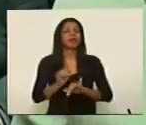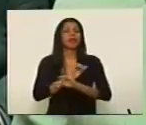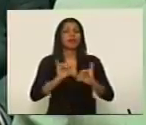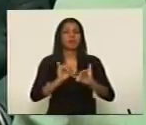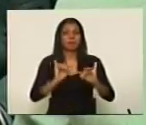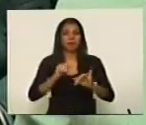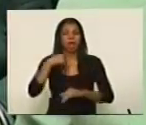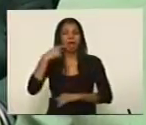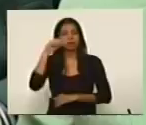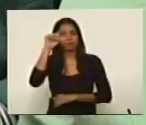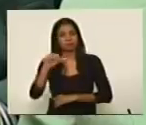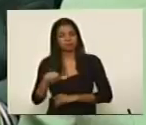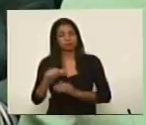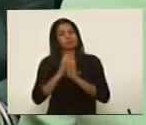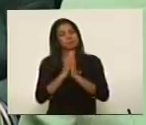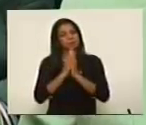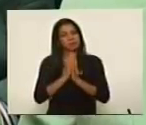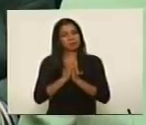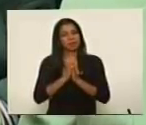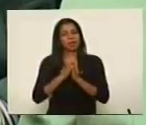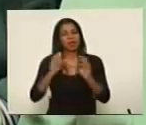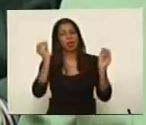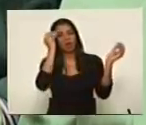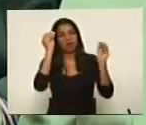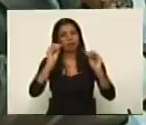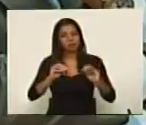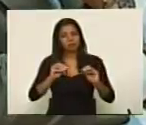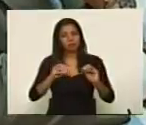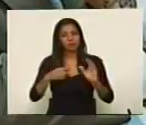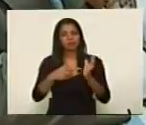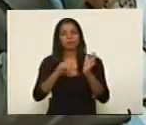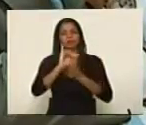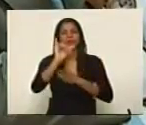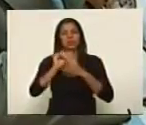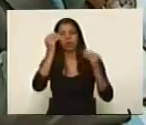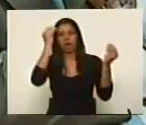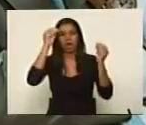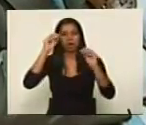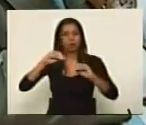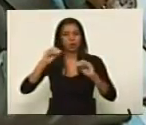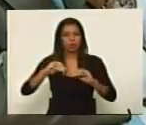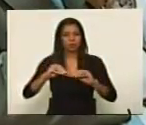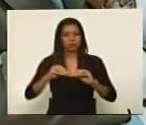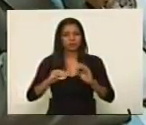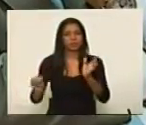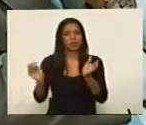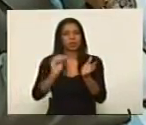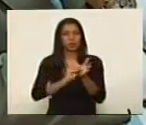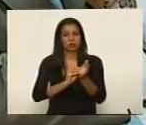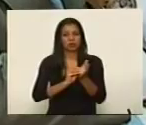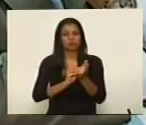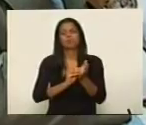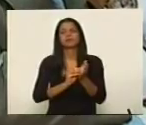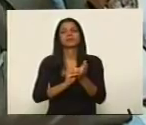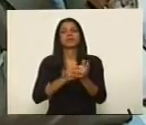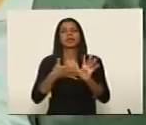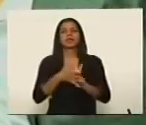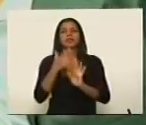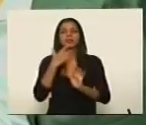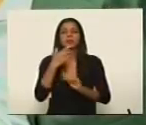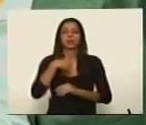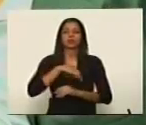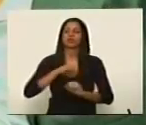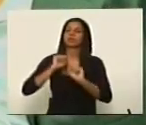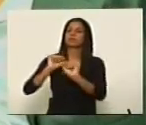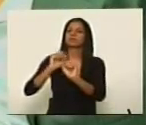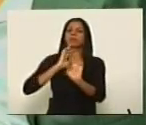Finalmente, al pedir la aprobación del presente acuerdo, ratificó que con ello respondemos de